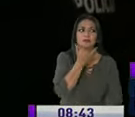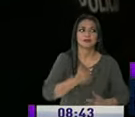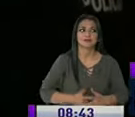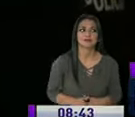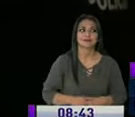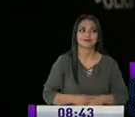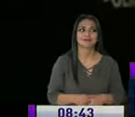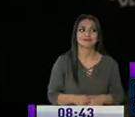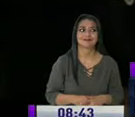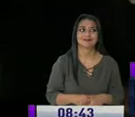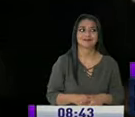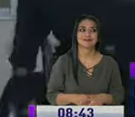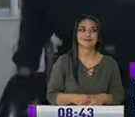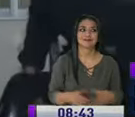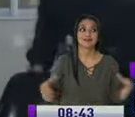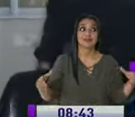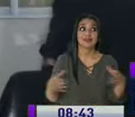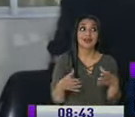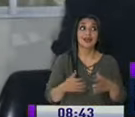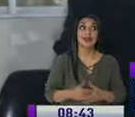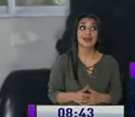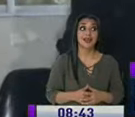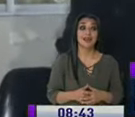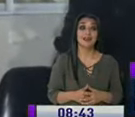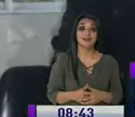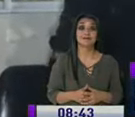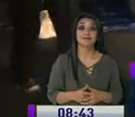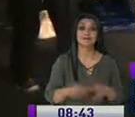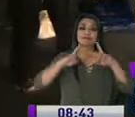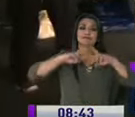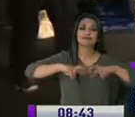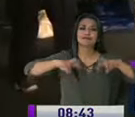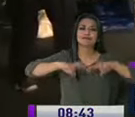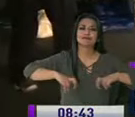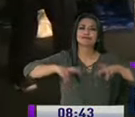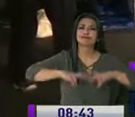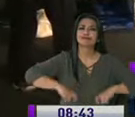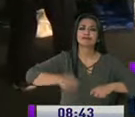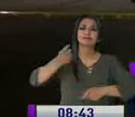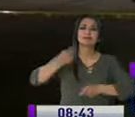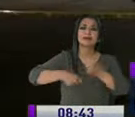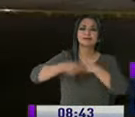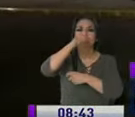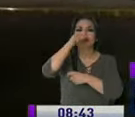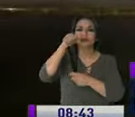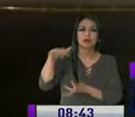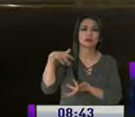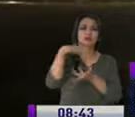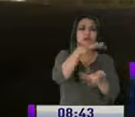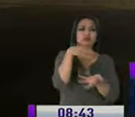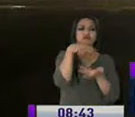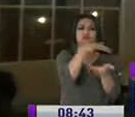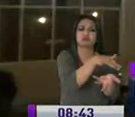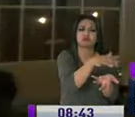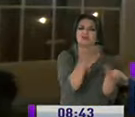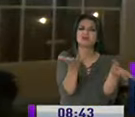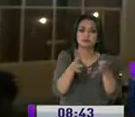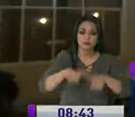En otra información, una presunta organización dedicada al delito de abigateo y otros fue desarticulada en la operación